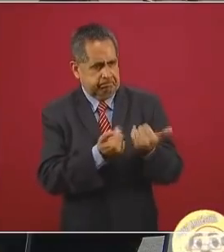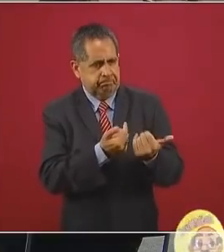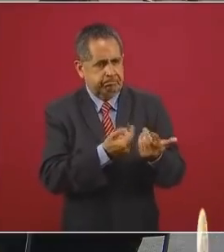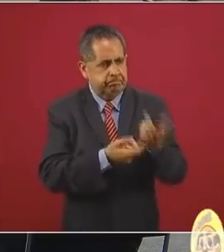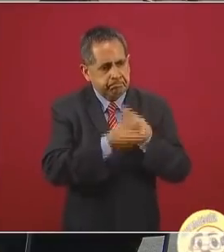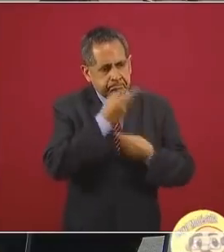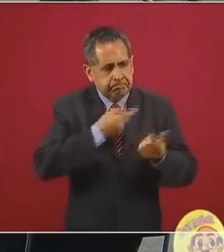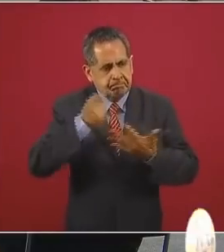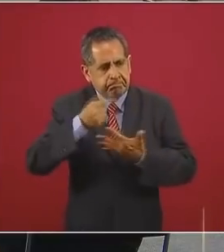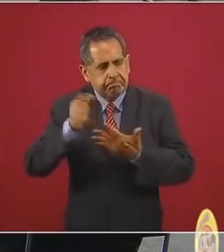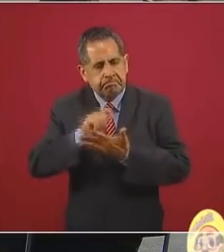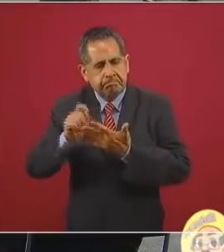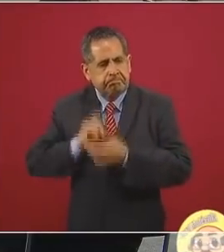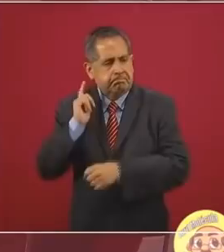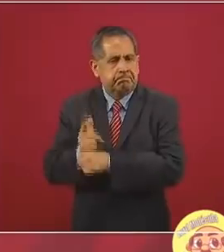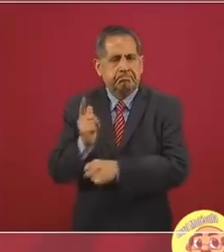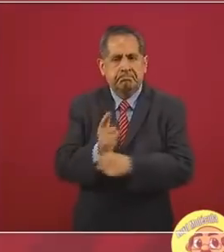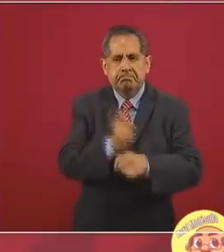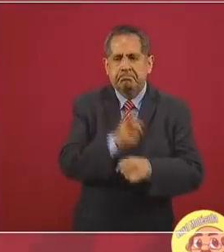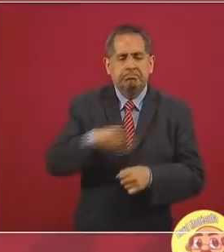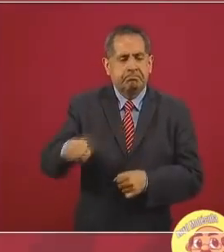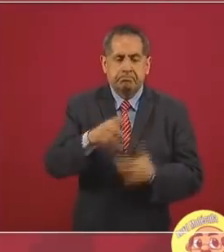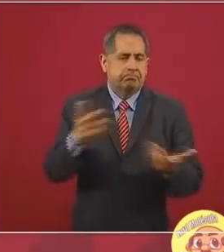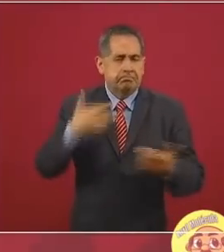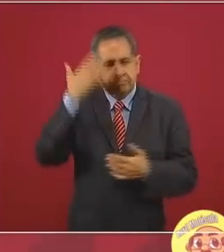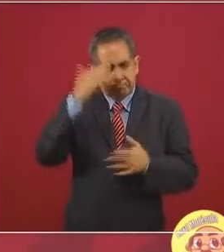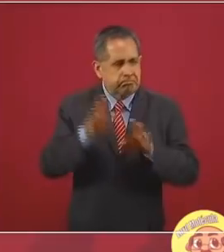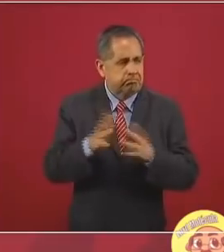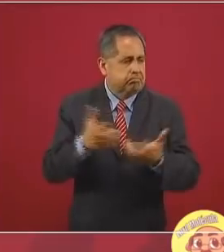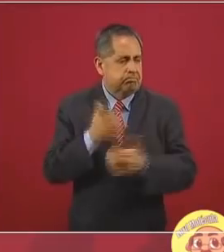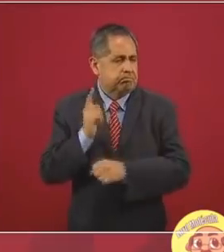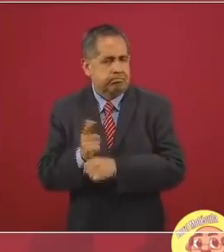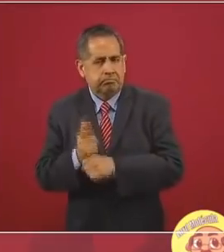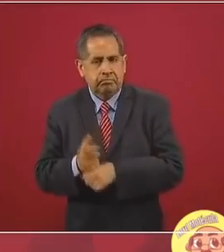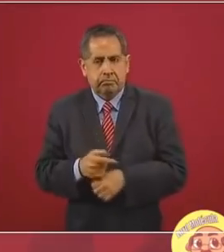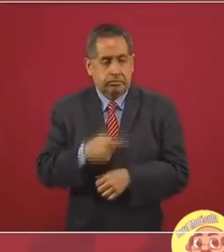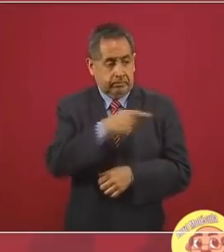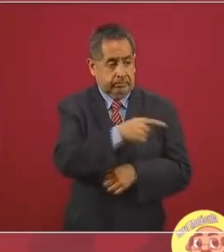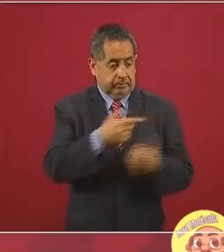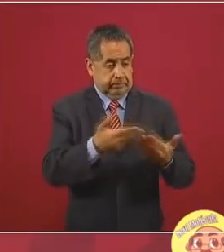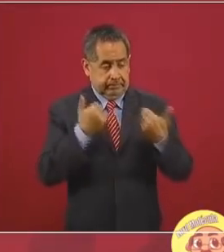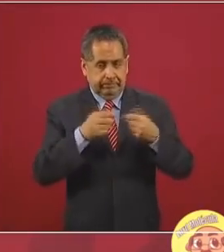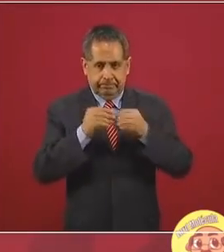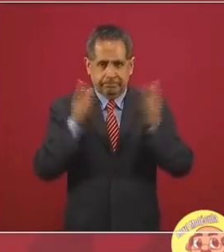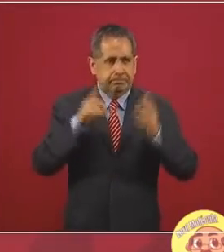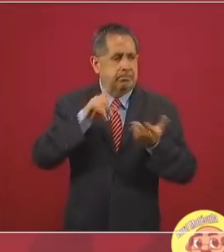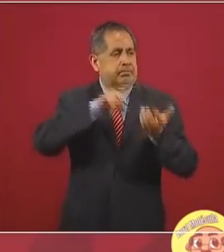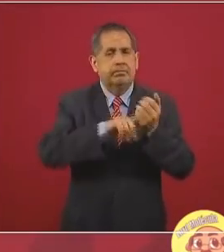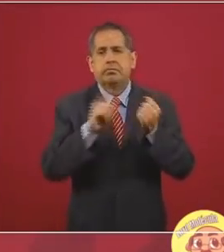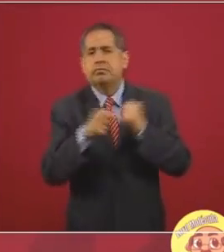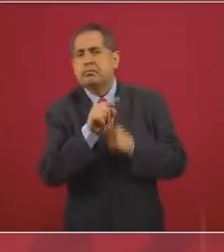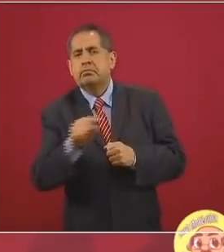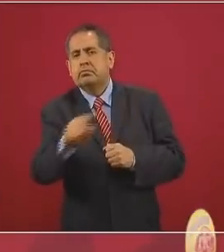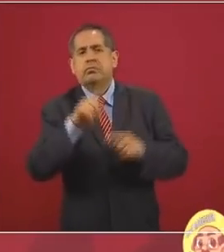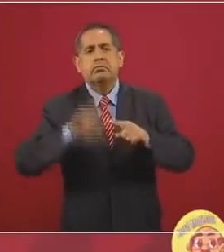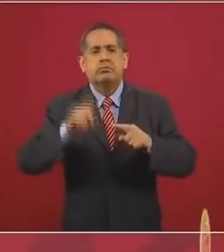sobre el modus operandi, es decir, que se conozca más sobre los ilícitos, sobre